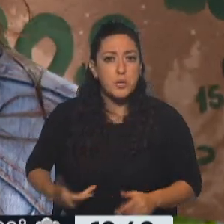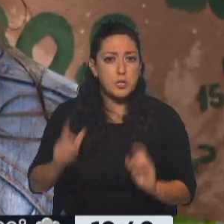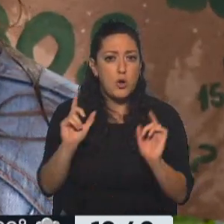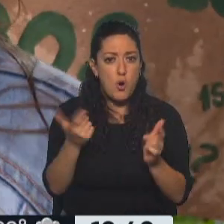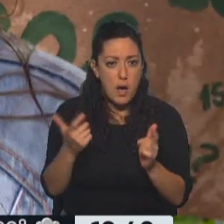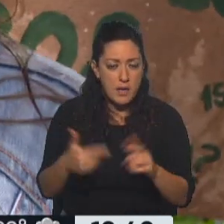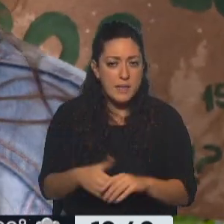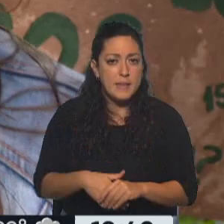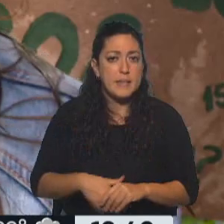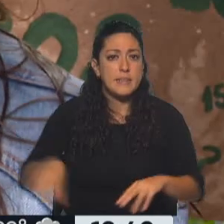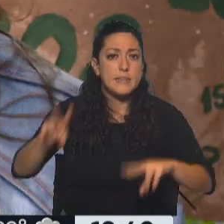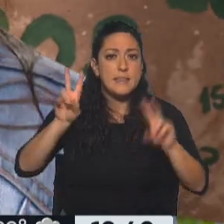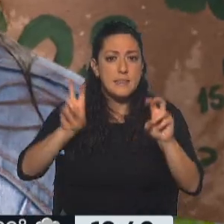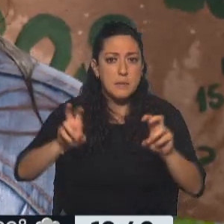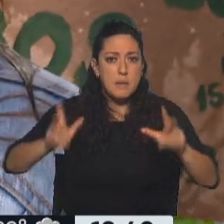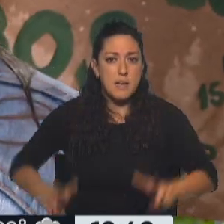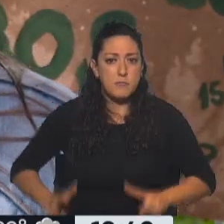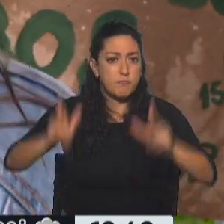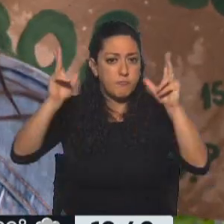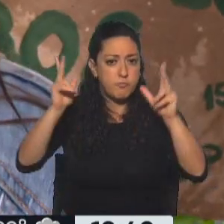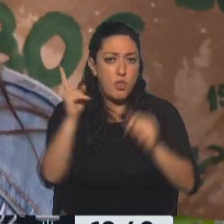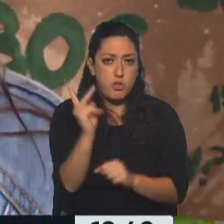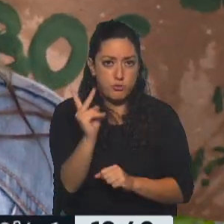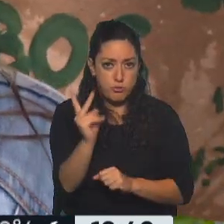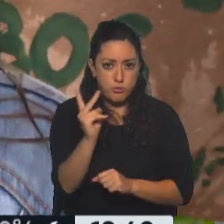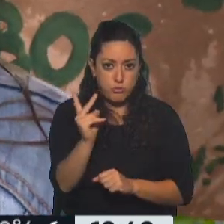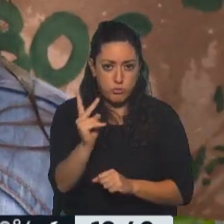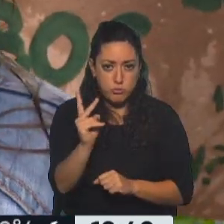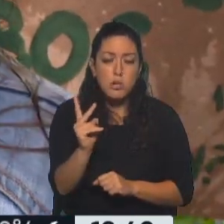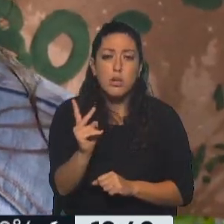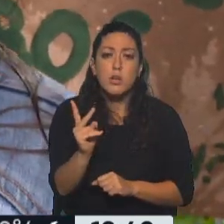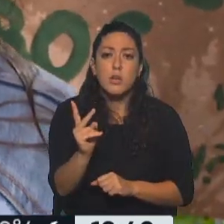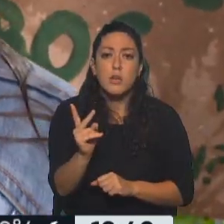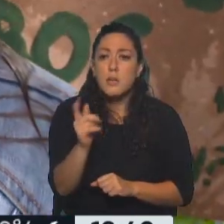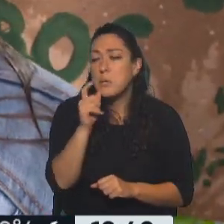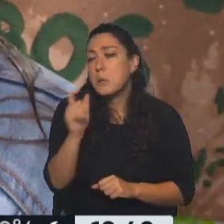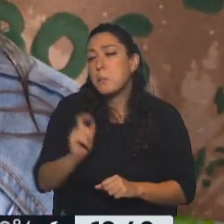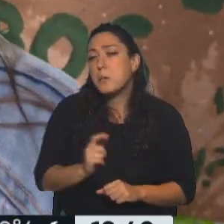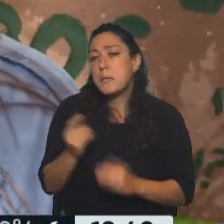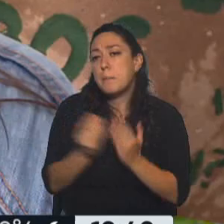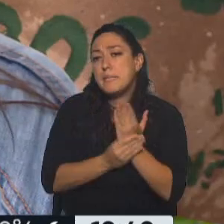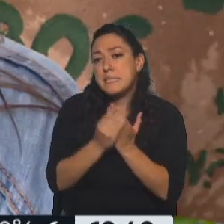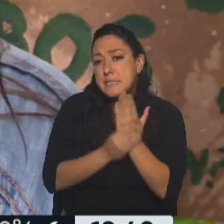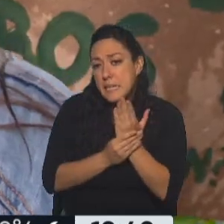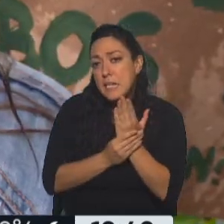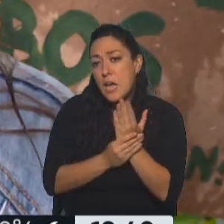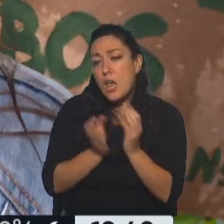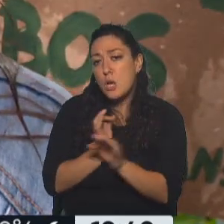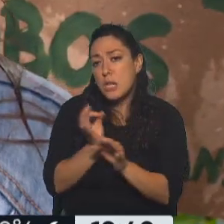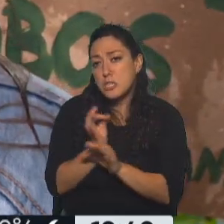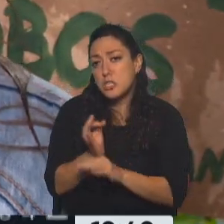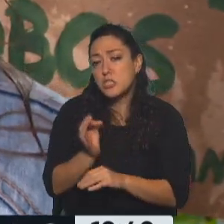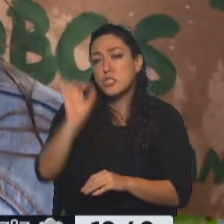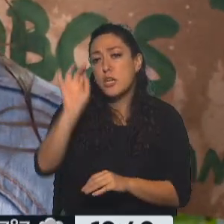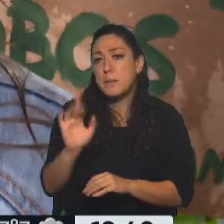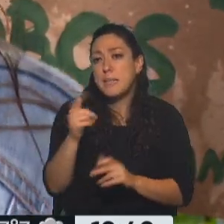tema edilicio, que son dos temas separados pero unidos, sobre el tema edilicio recibimos una respuesta del Ministerio de Educación